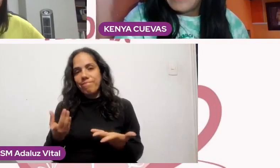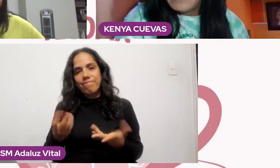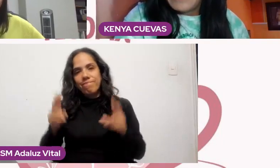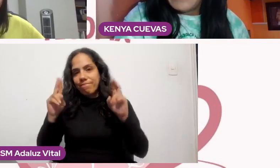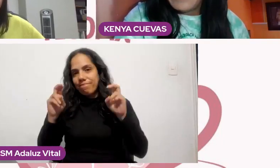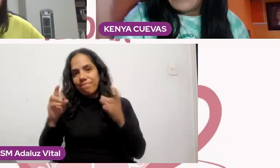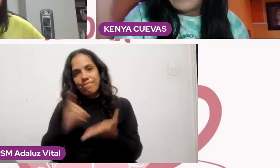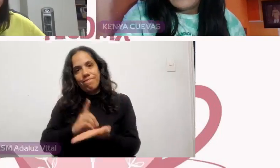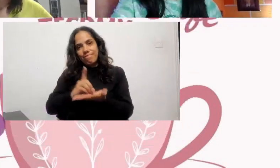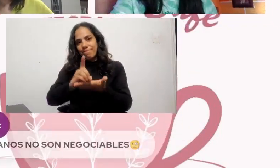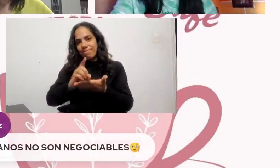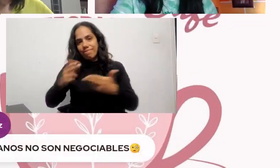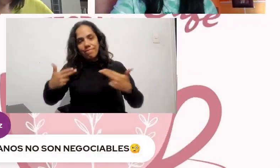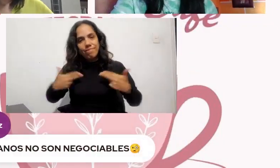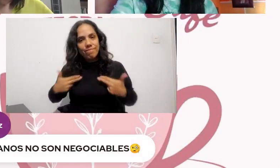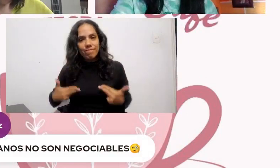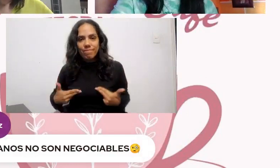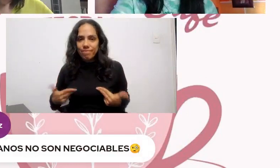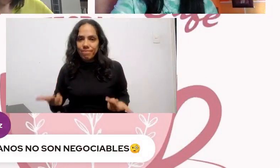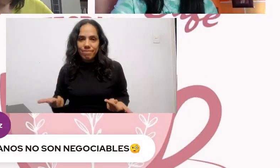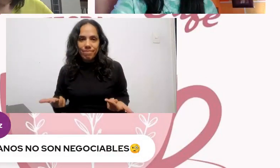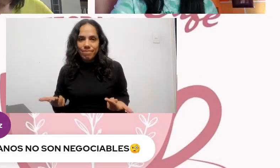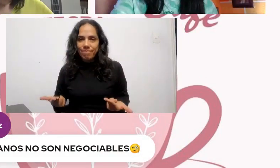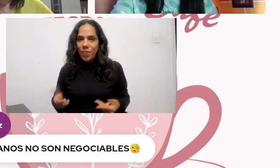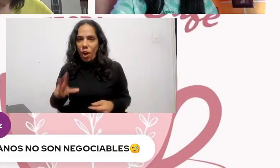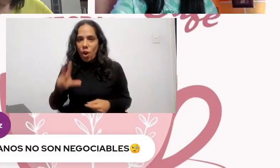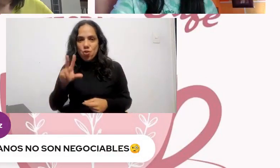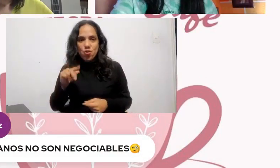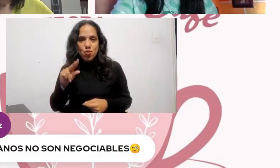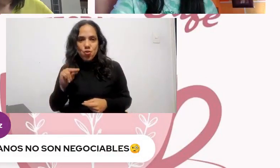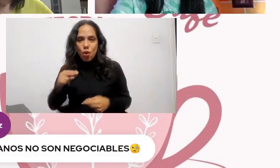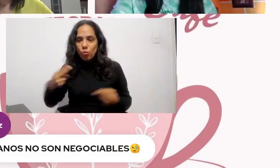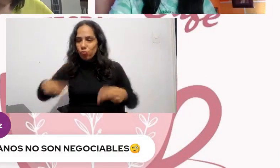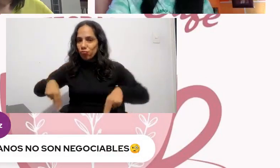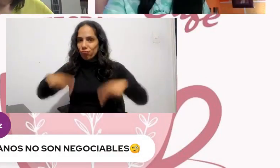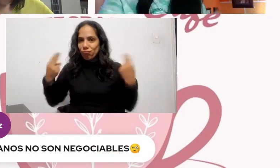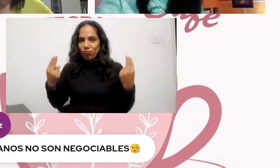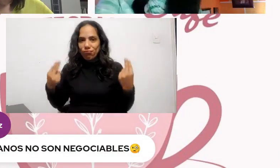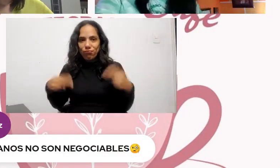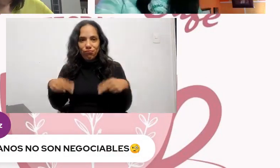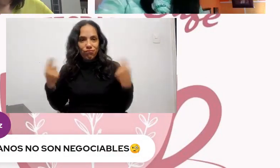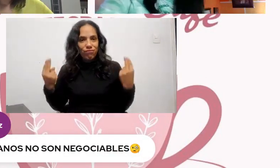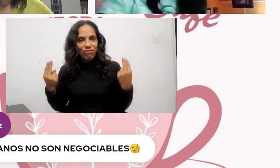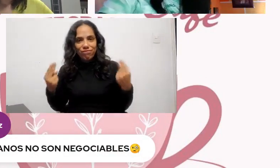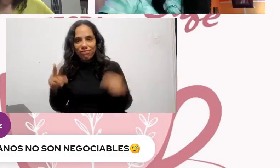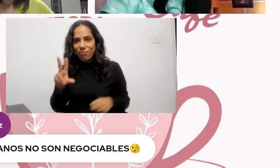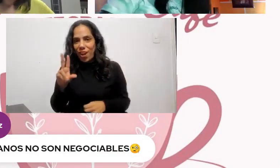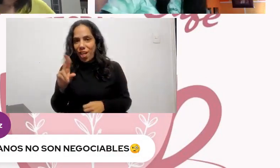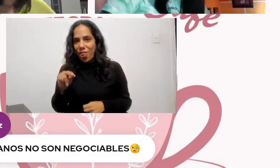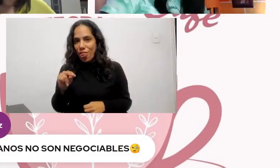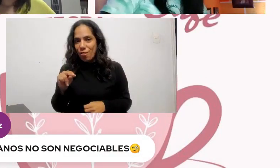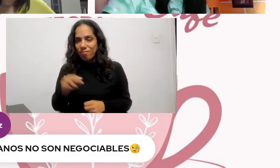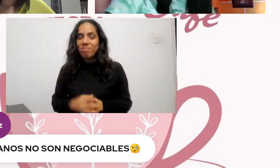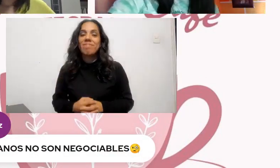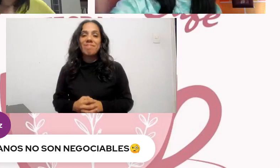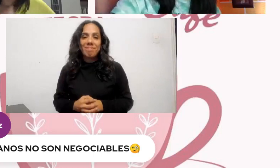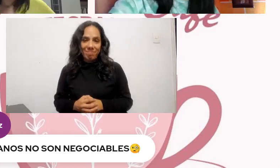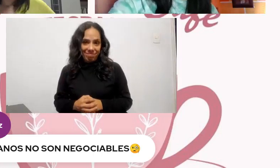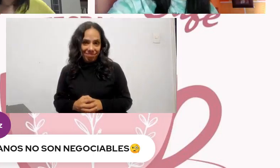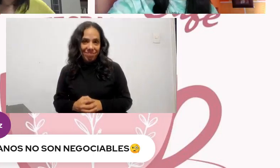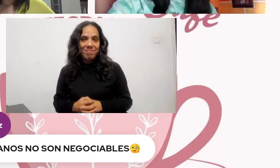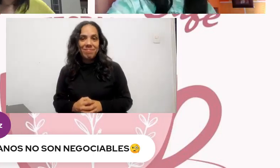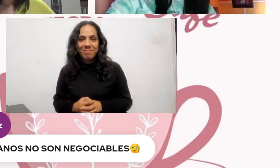los derechos humanos no son negociables, lo que comentabas, y sí, no son